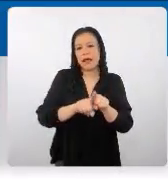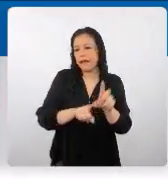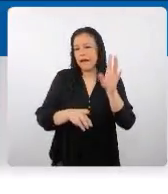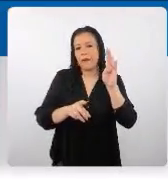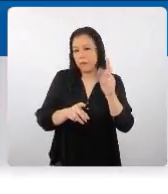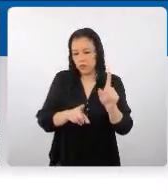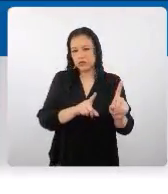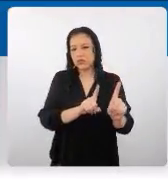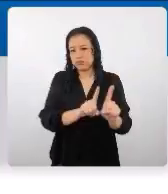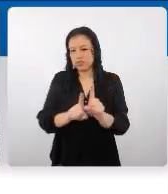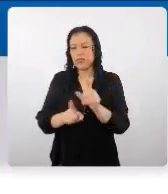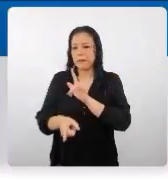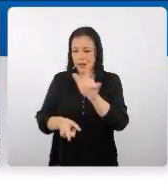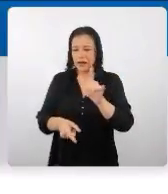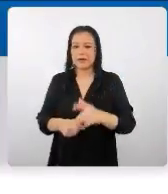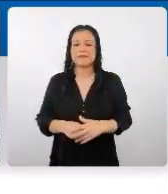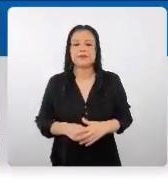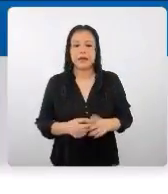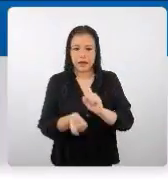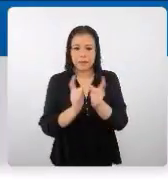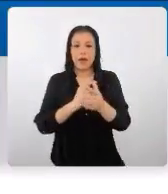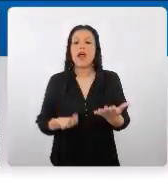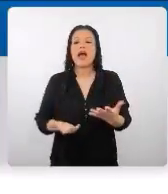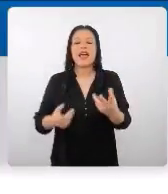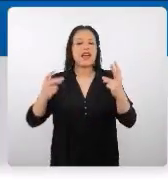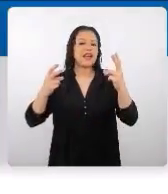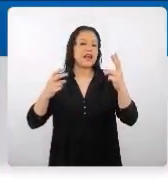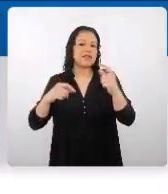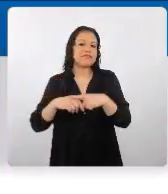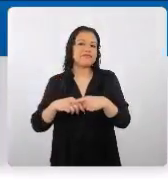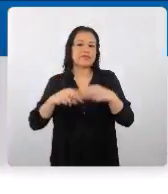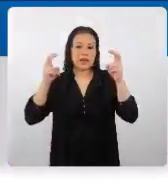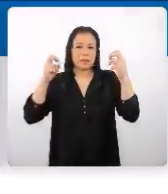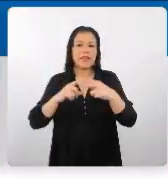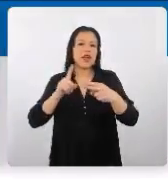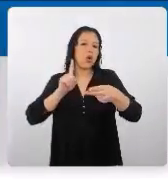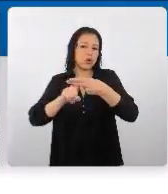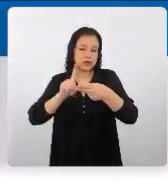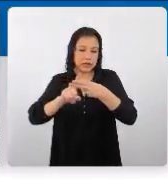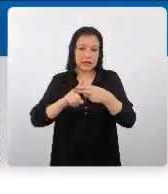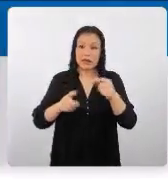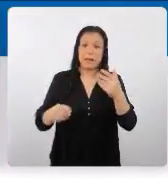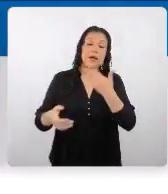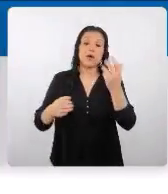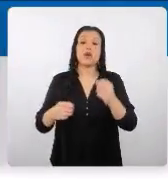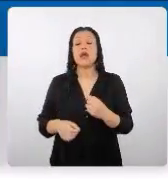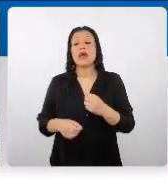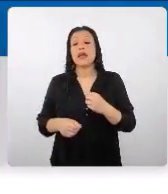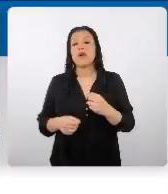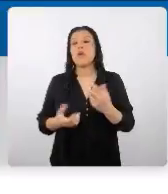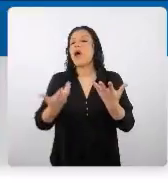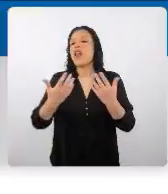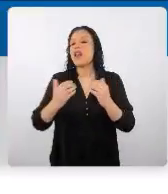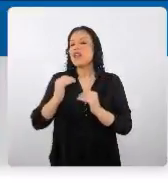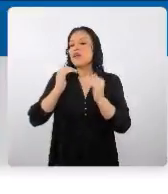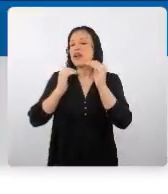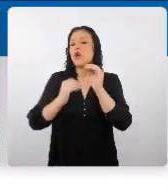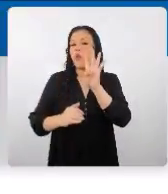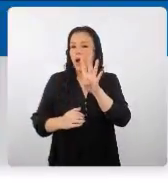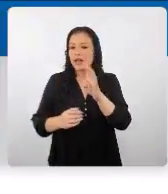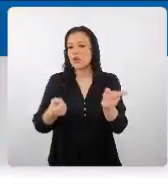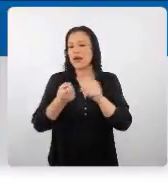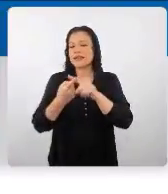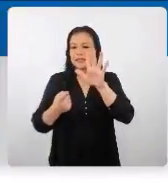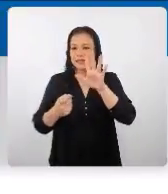pareja. En cuanto a hospedajes, preferirían hoteles de categoría, 4 o 5 estrellas, y se quedaría en